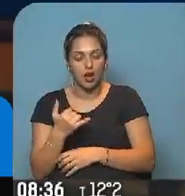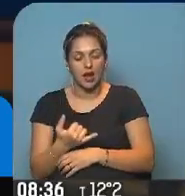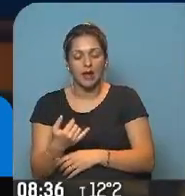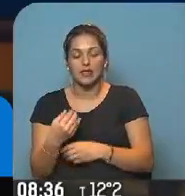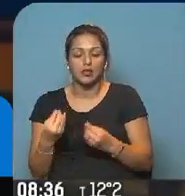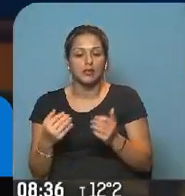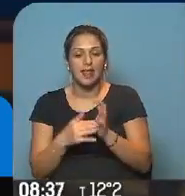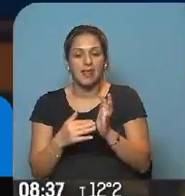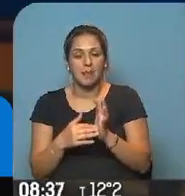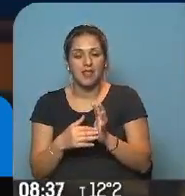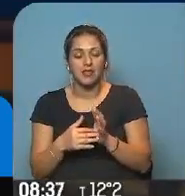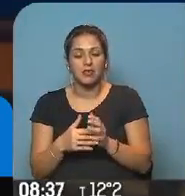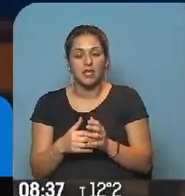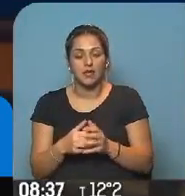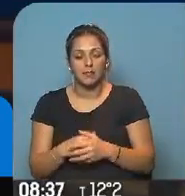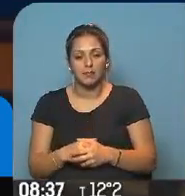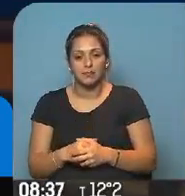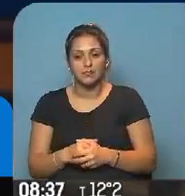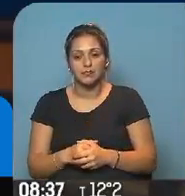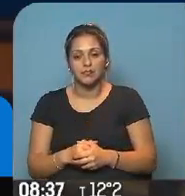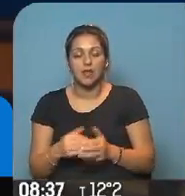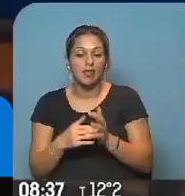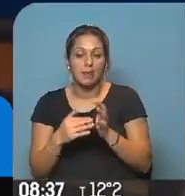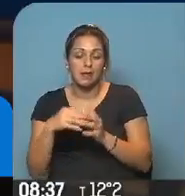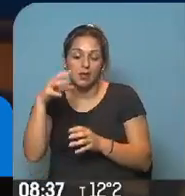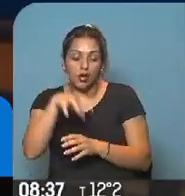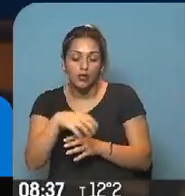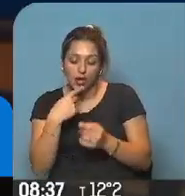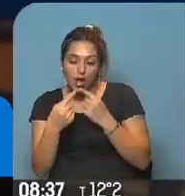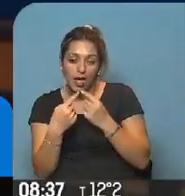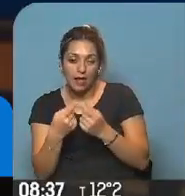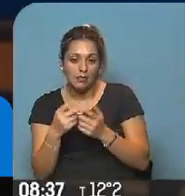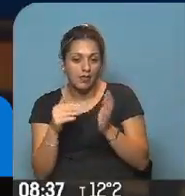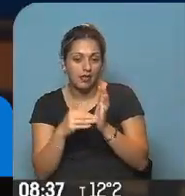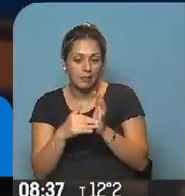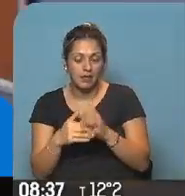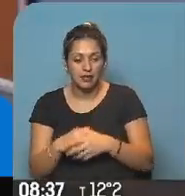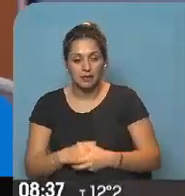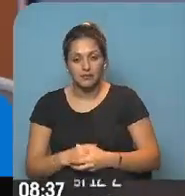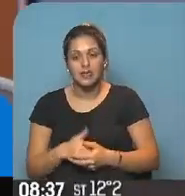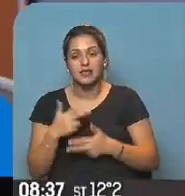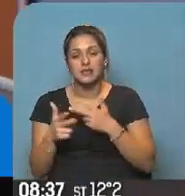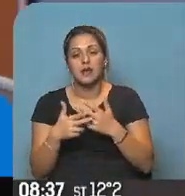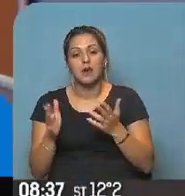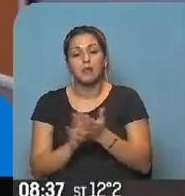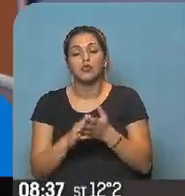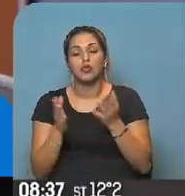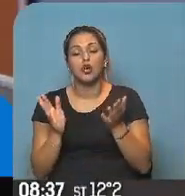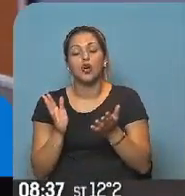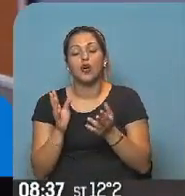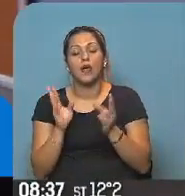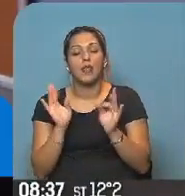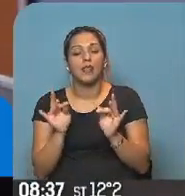con qué casa ha concertado la operación y tiene el fondo. Se habla mucho de diciembre, del precio del